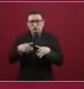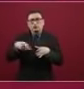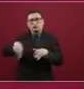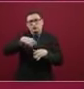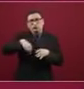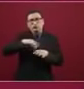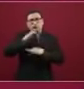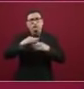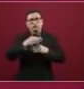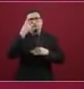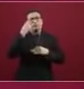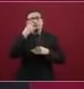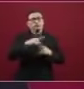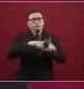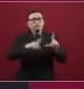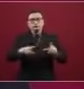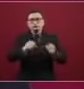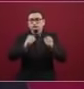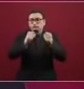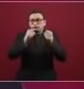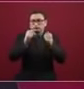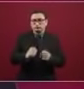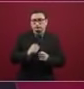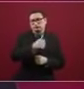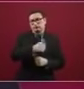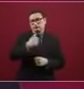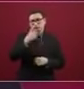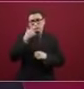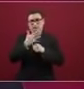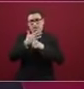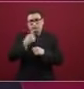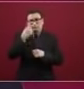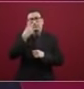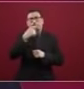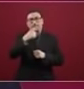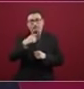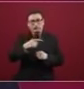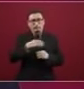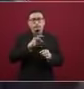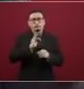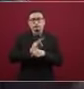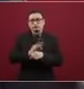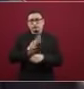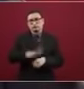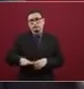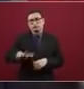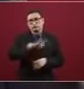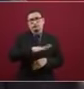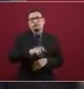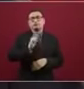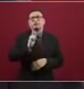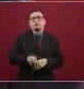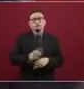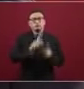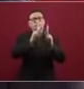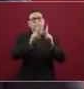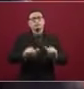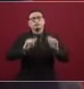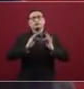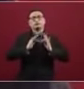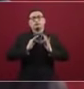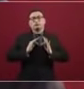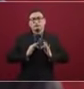garantizar, mejor dicho, o cumplir la responsabilidad elemental de todo Estado, que es garantizar la paz y la